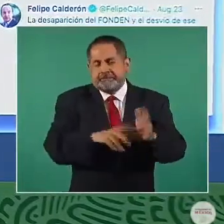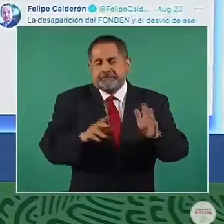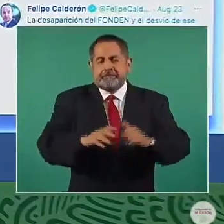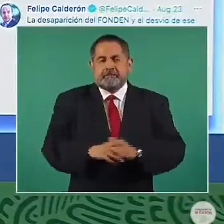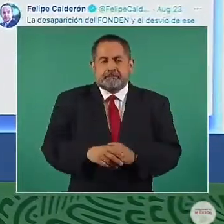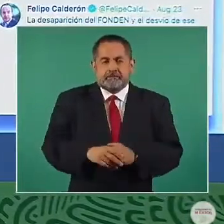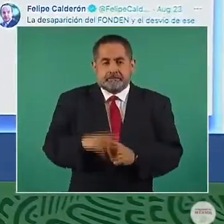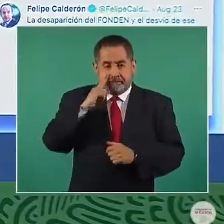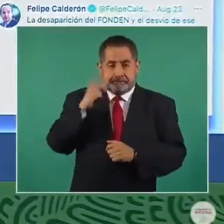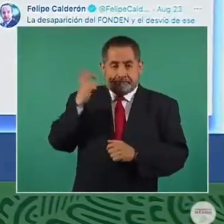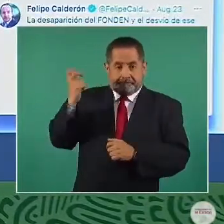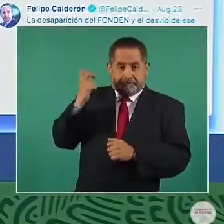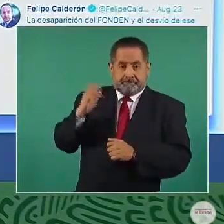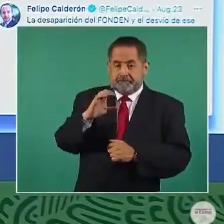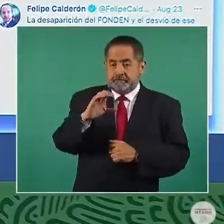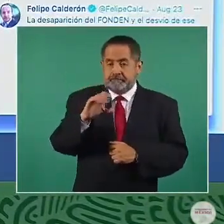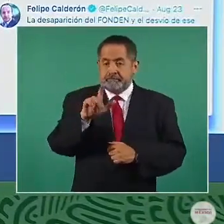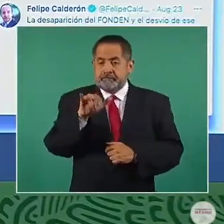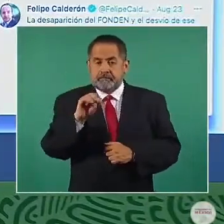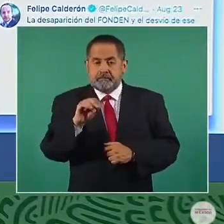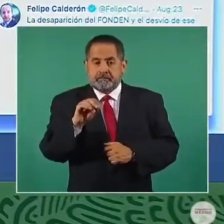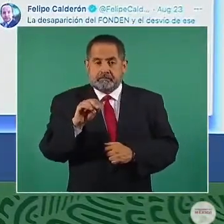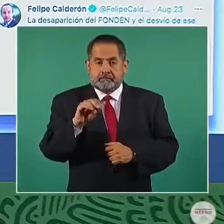Este señor, Claudio X. González,